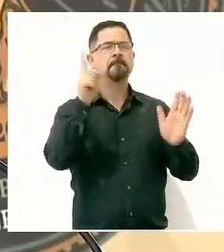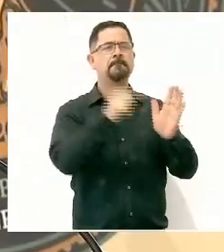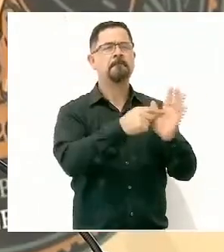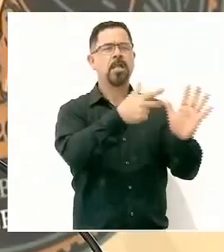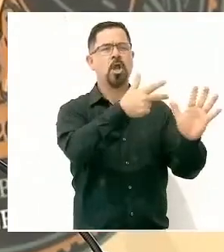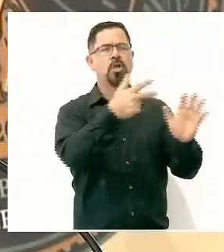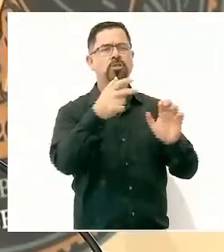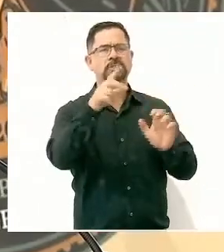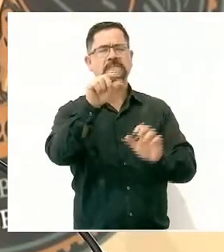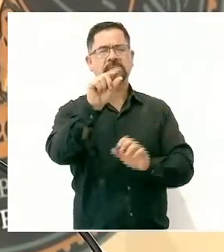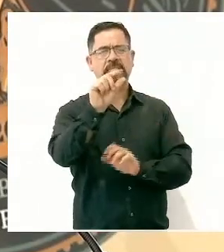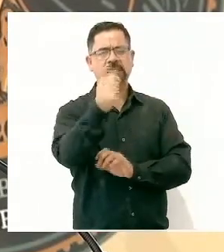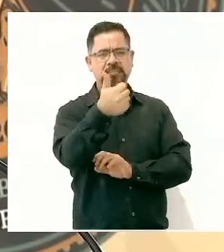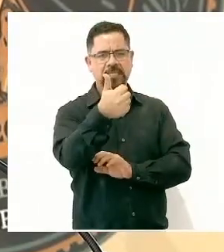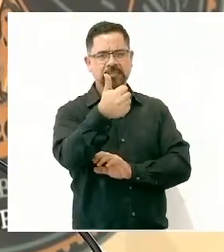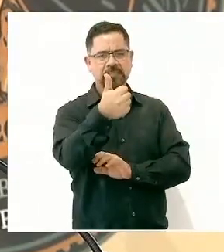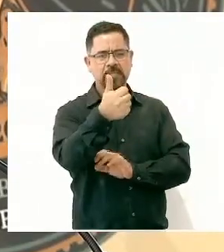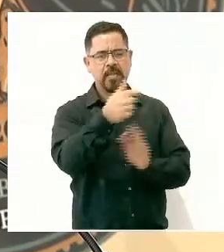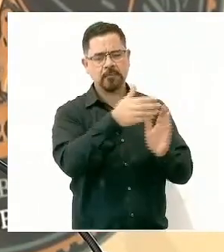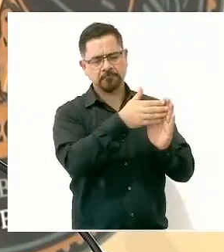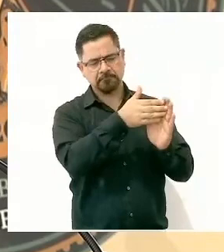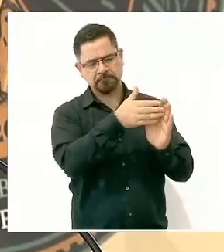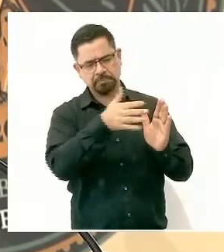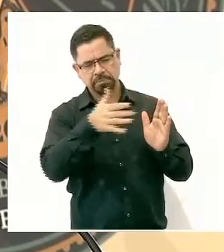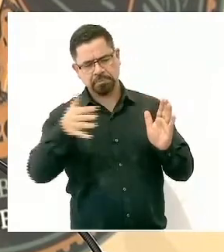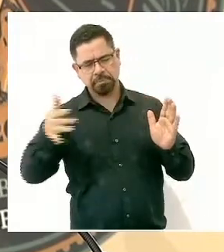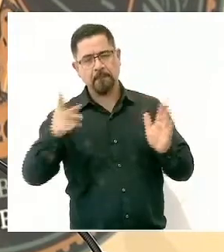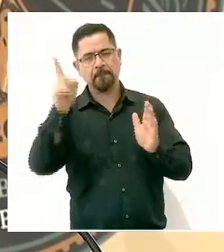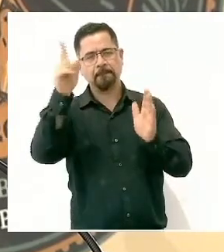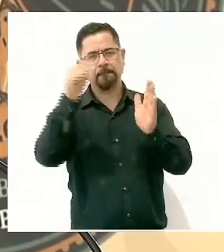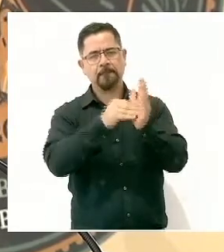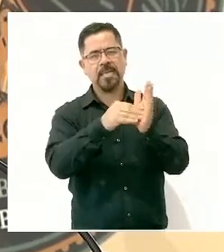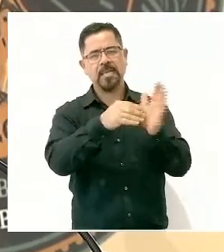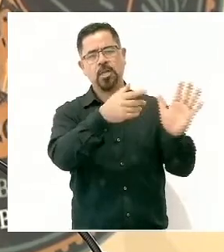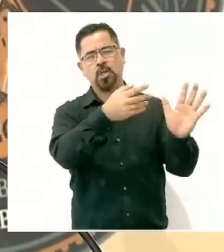1876 a 1911,